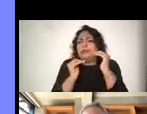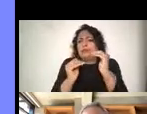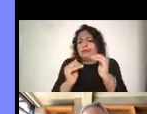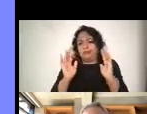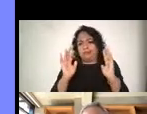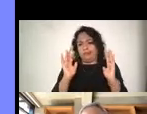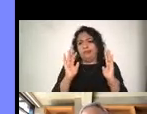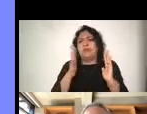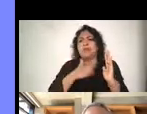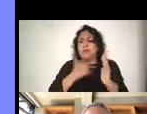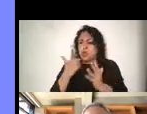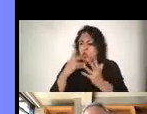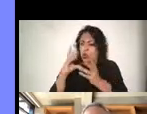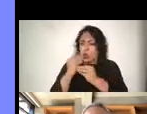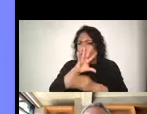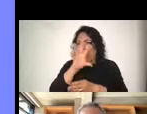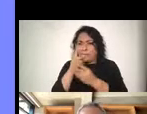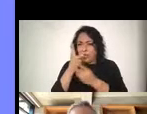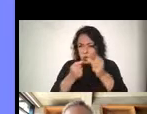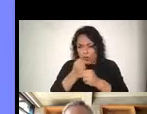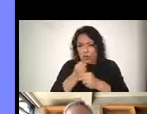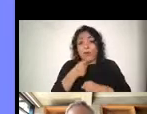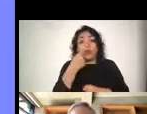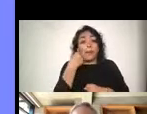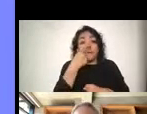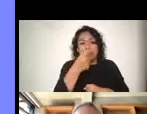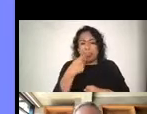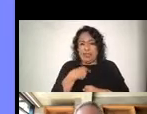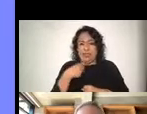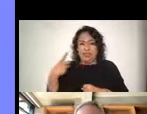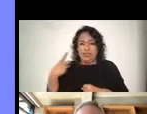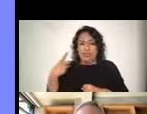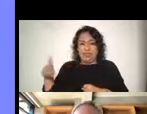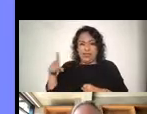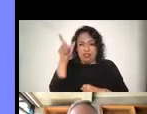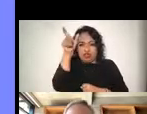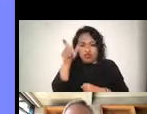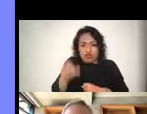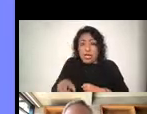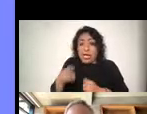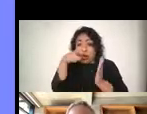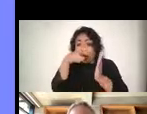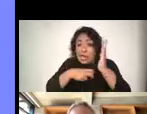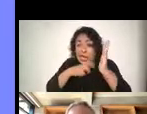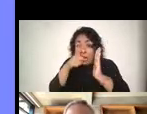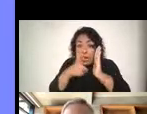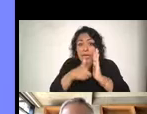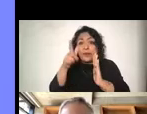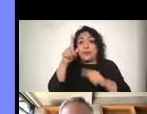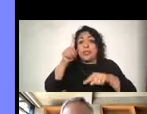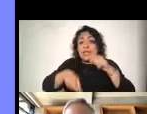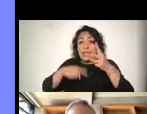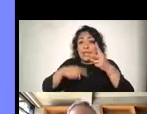nuestro ingreso anual. Con la reforma, vean el lado derecho, en realidad se quita el segundo paquete, se